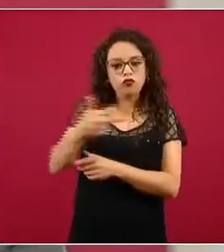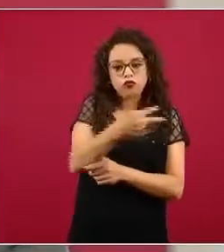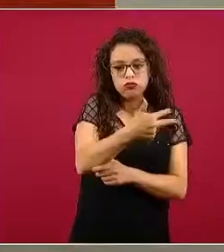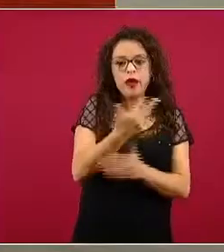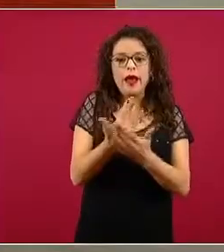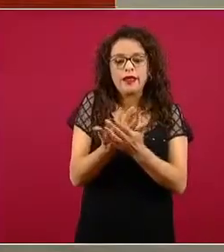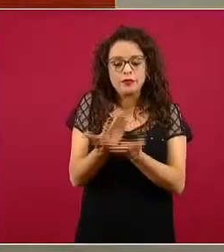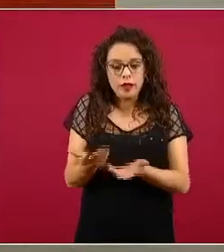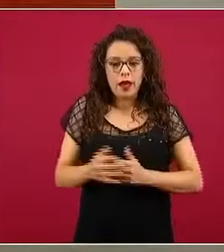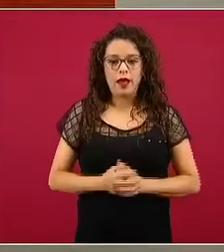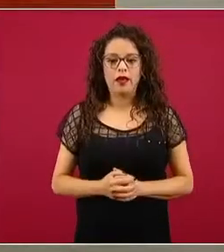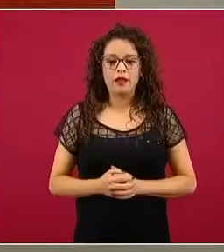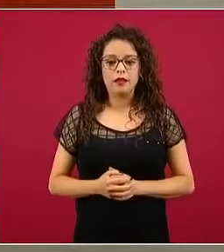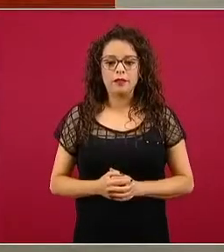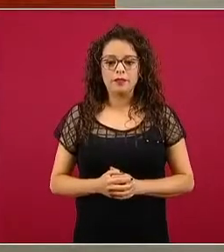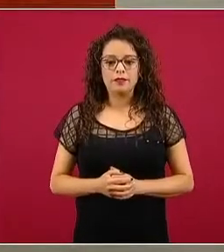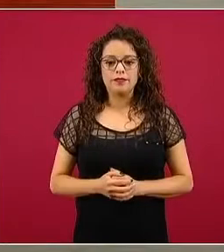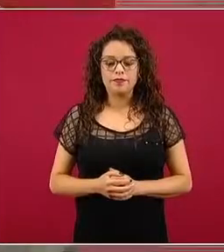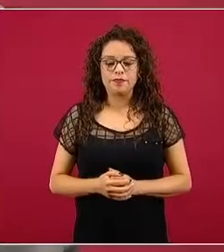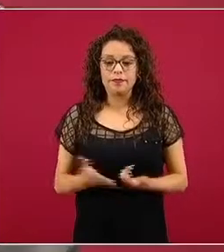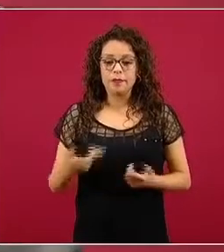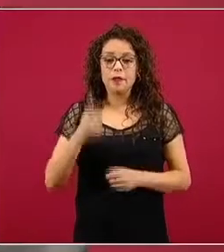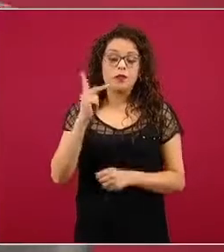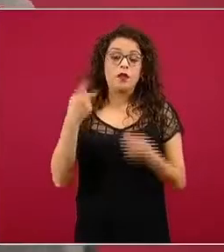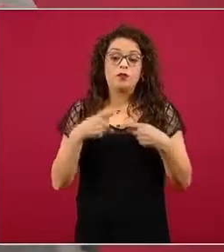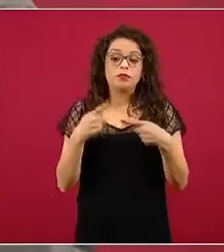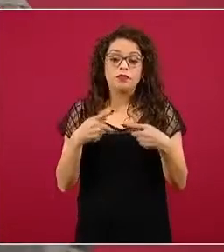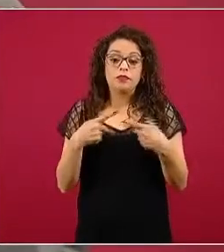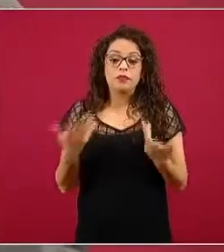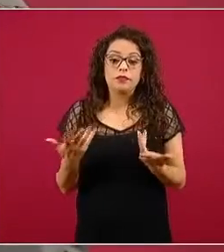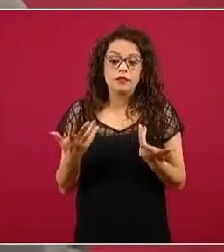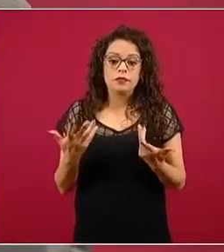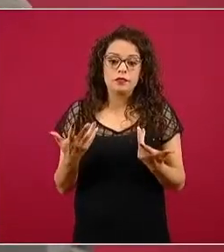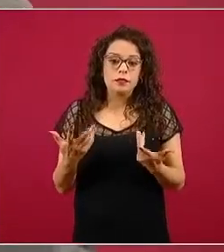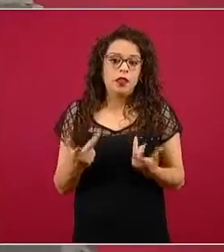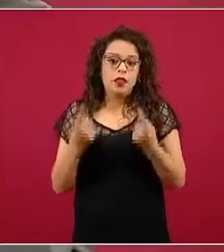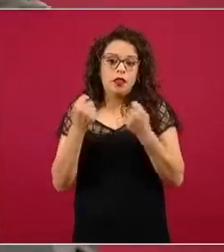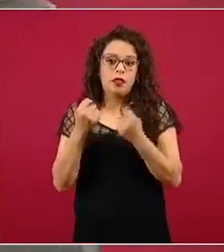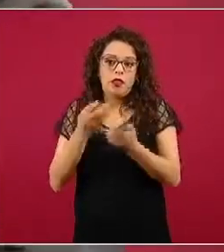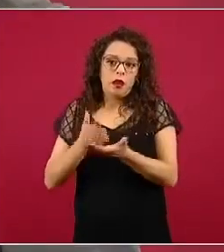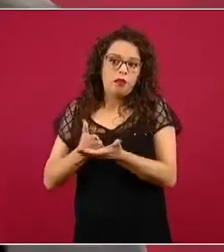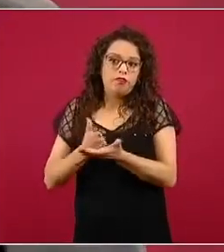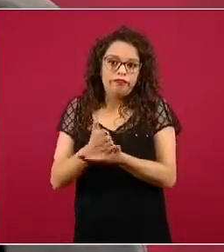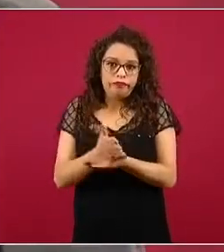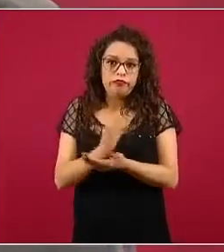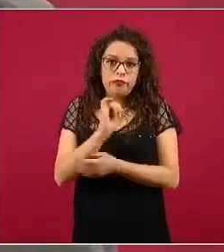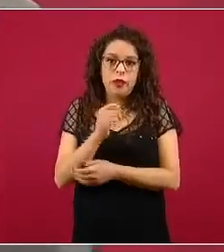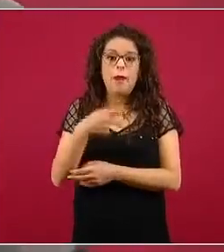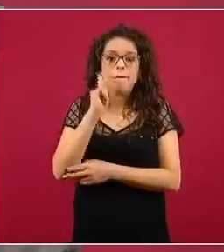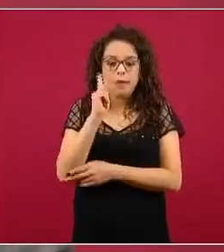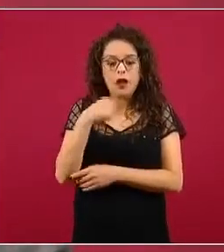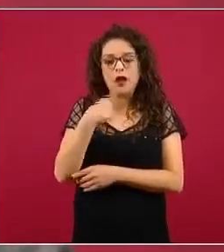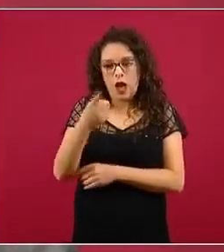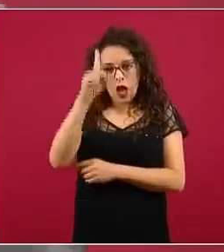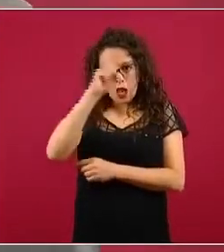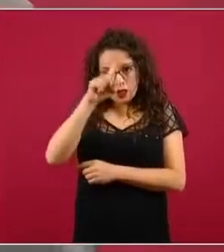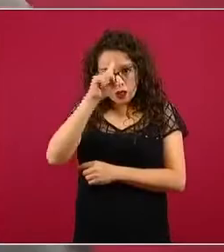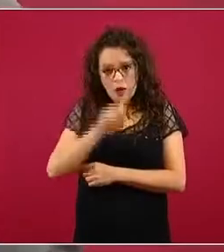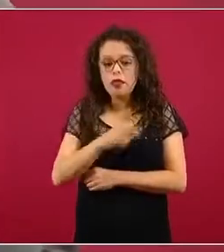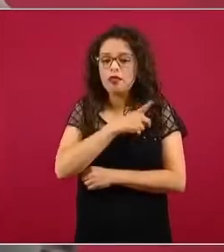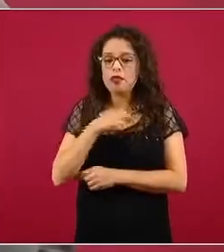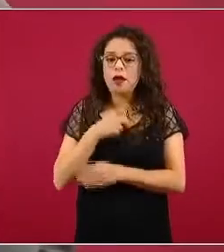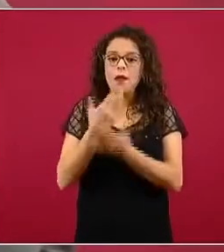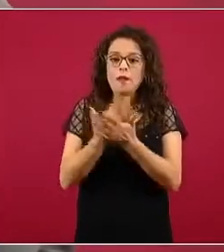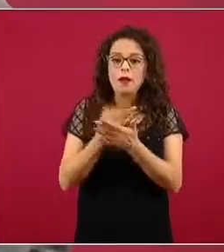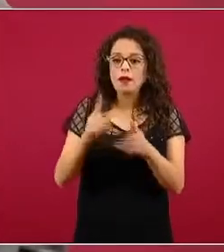ponemos no son completamente restrictivas en el sentido de que la gente se sube, pero la recomendación sí es esperar al siguiente autobús, porque muchas veces lo que pasa es que el